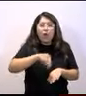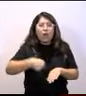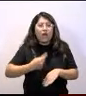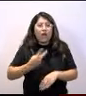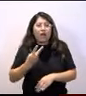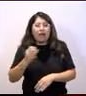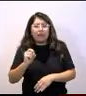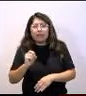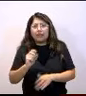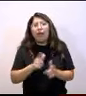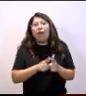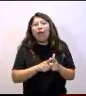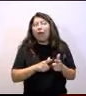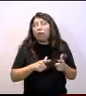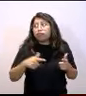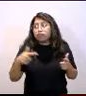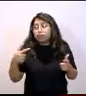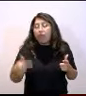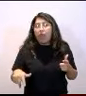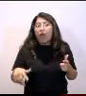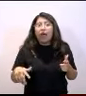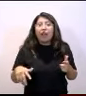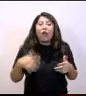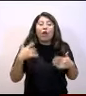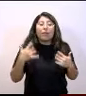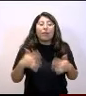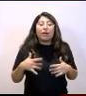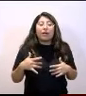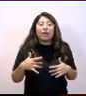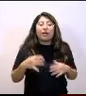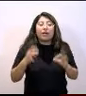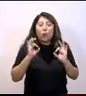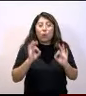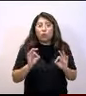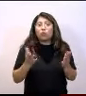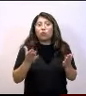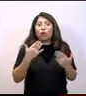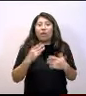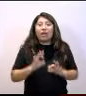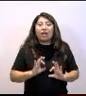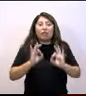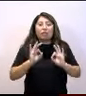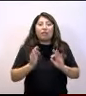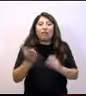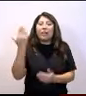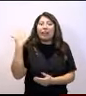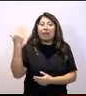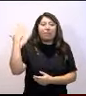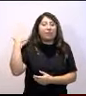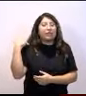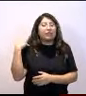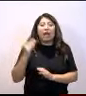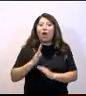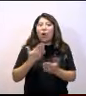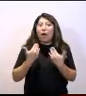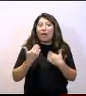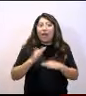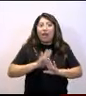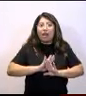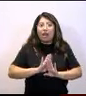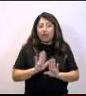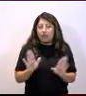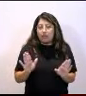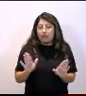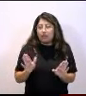hecho muy largo y se ha dedicado exclusivamente a hablar del pasado. Se ha dedicado exclusivamente a hablar